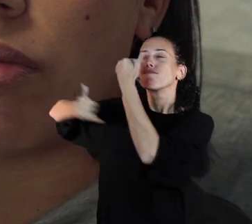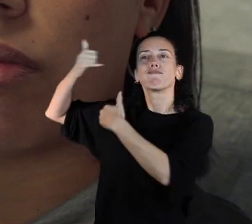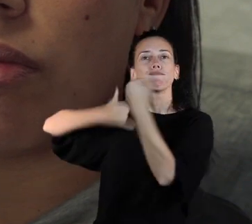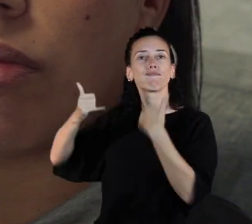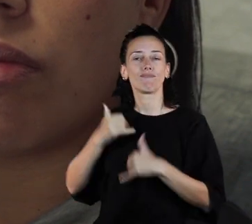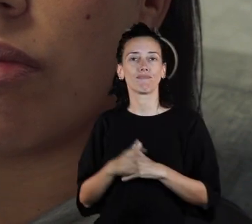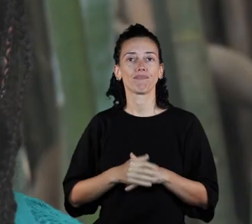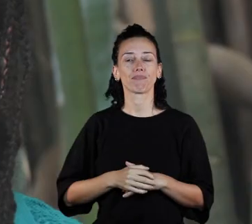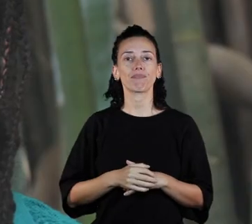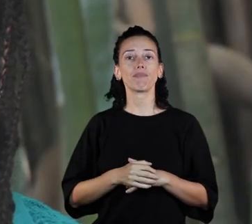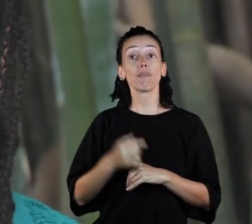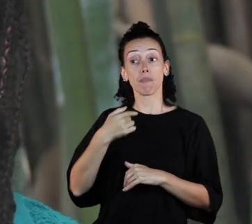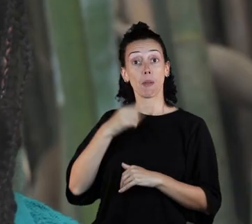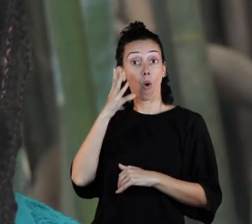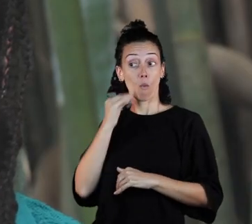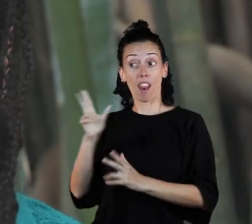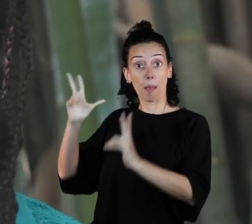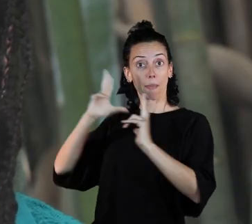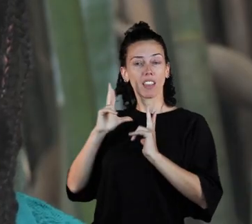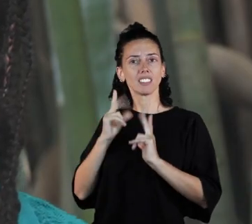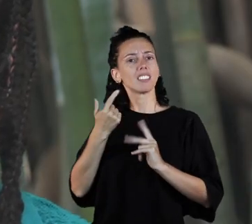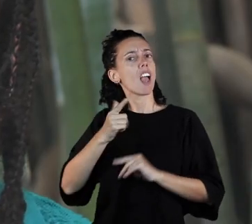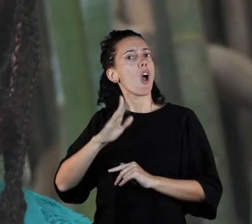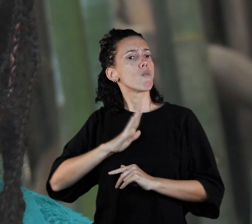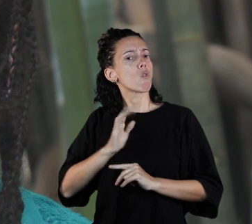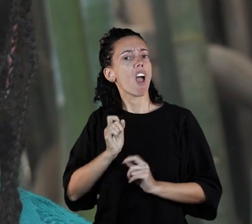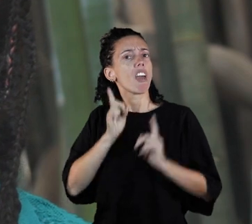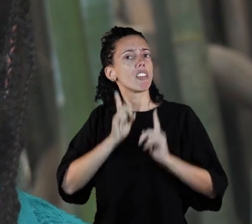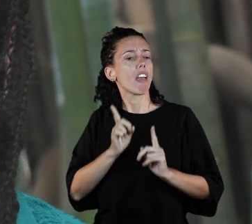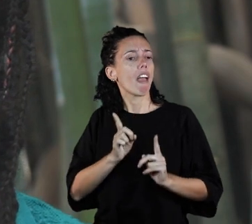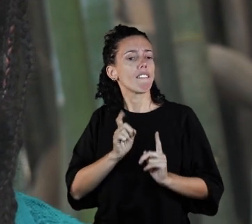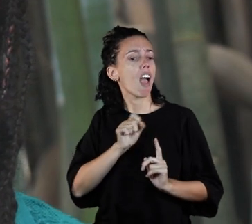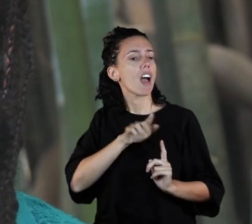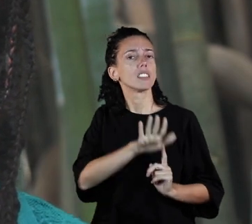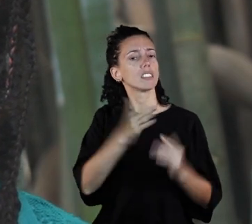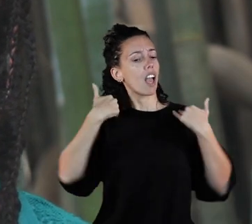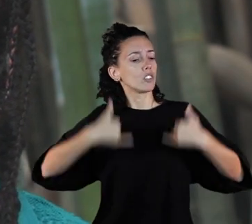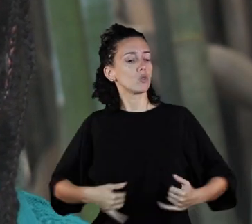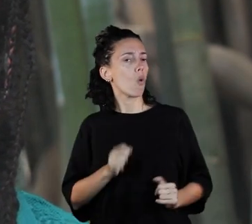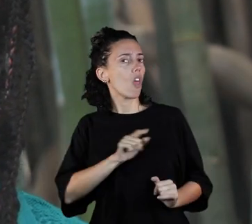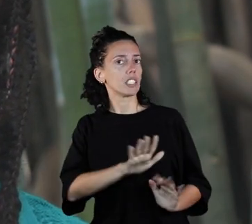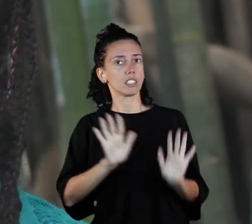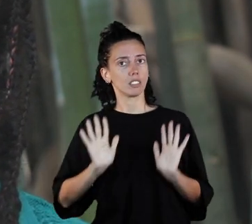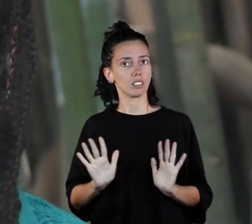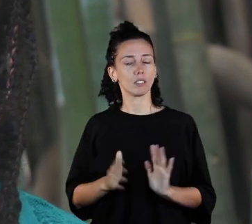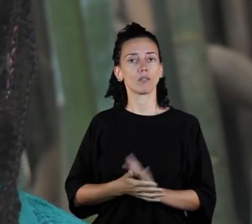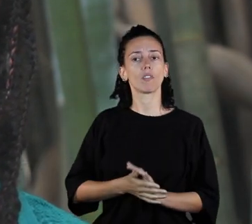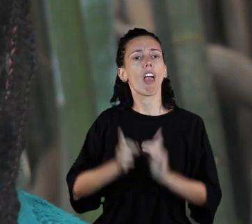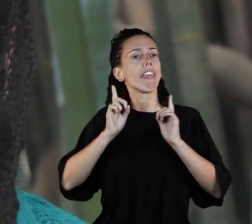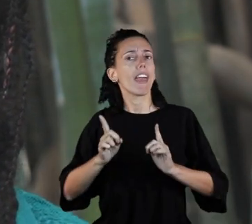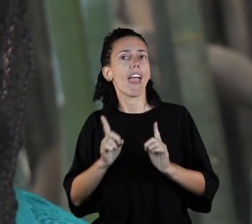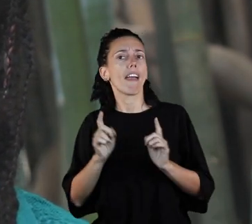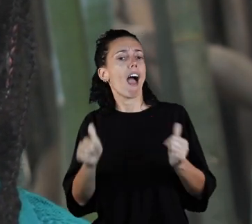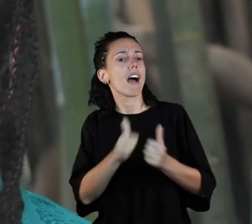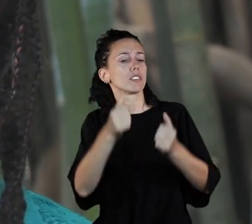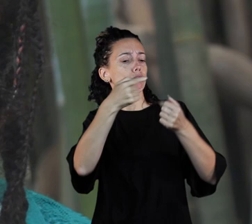recibí? Mi abuela me decía, por ser mujer, tenés que comportarte así. Tenés que